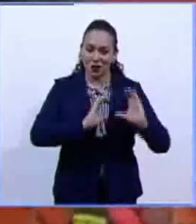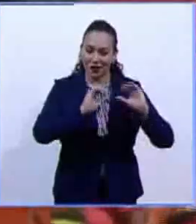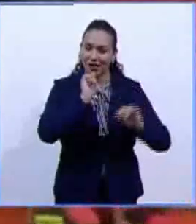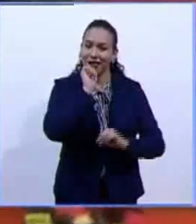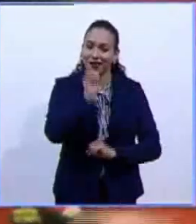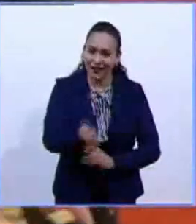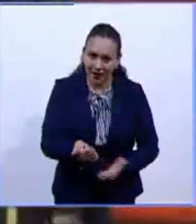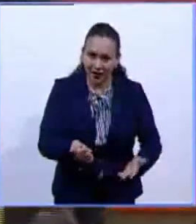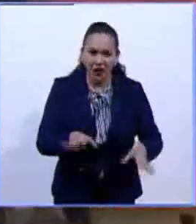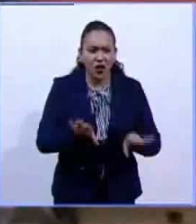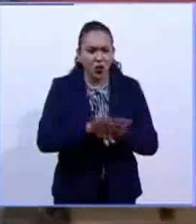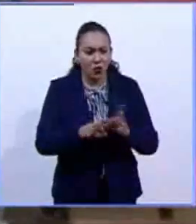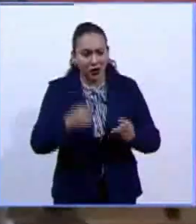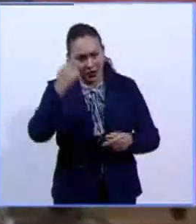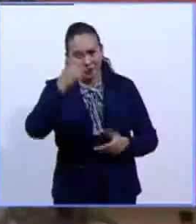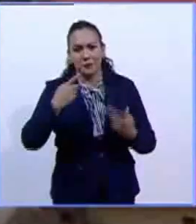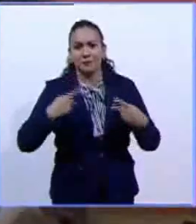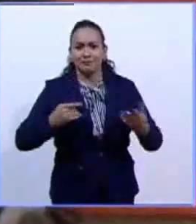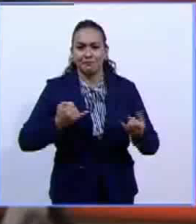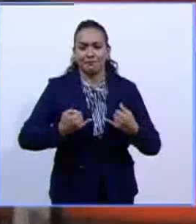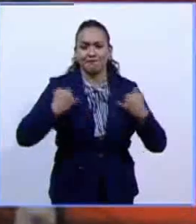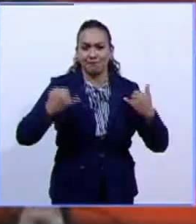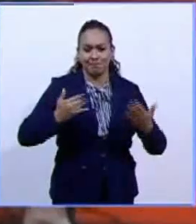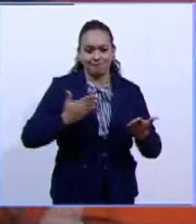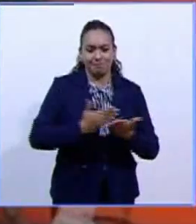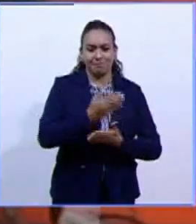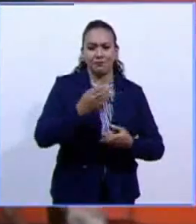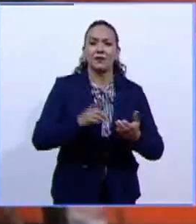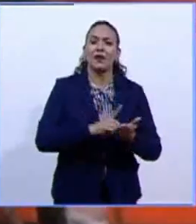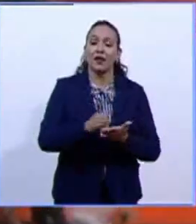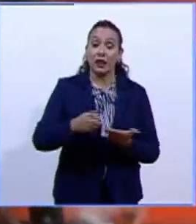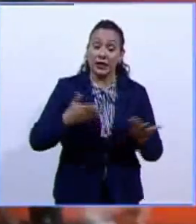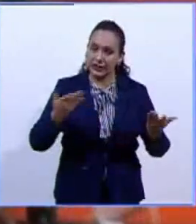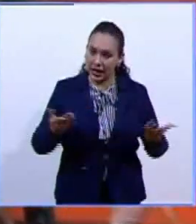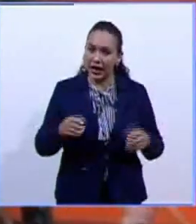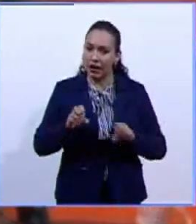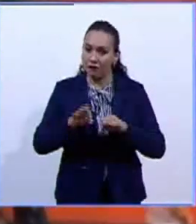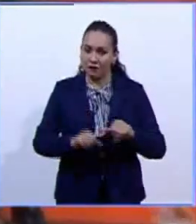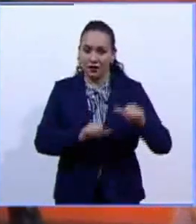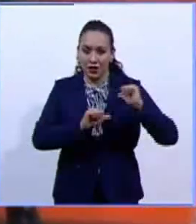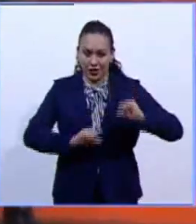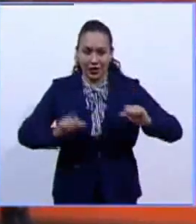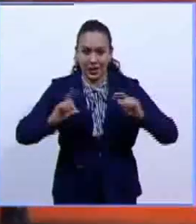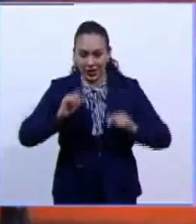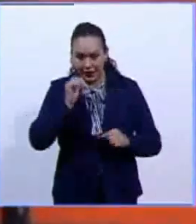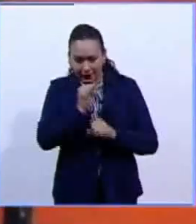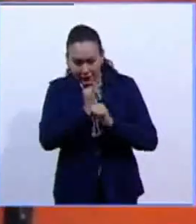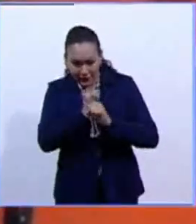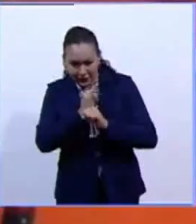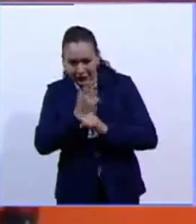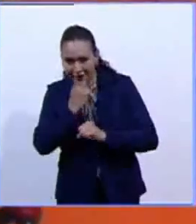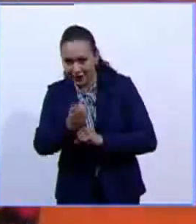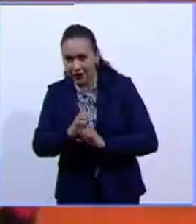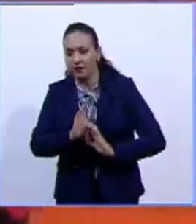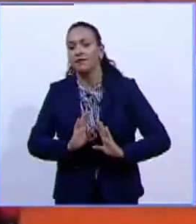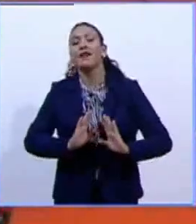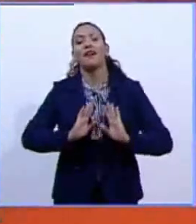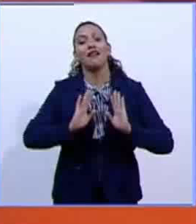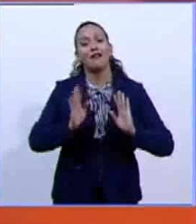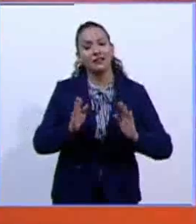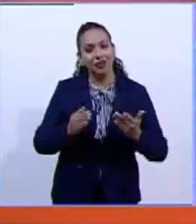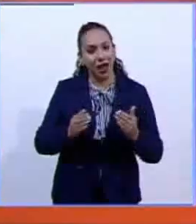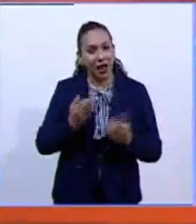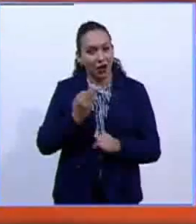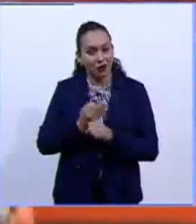alguna para garantizar sus derechos. Por su parte, la Fiscalía inició ya una investigación. Se indica que fue suspendida sin que se avanzara